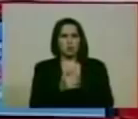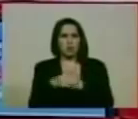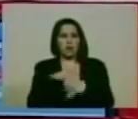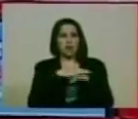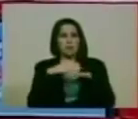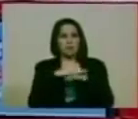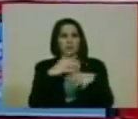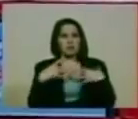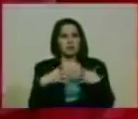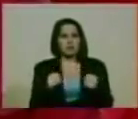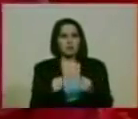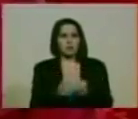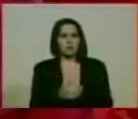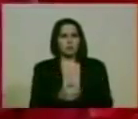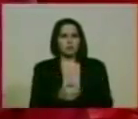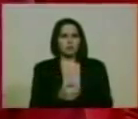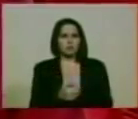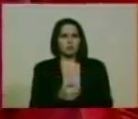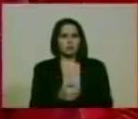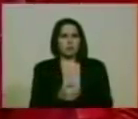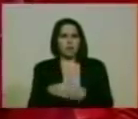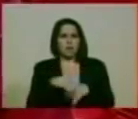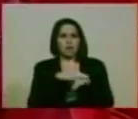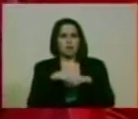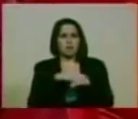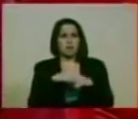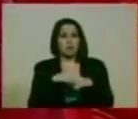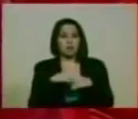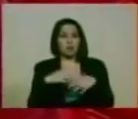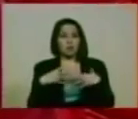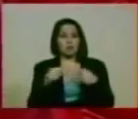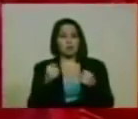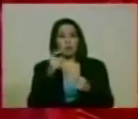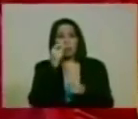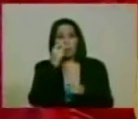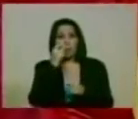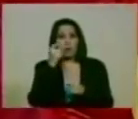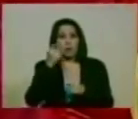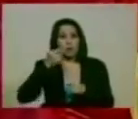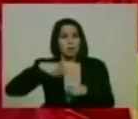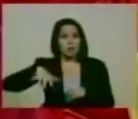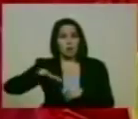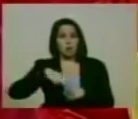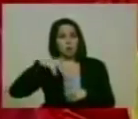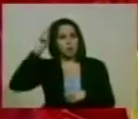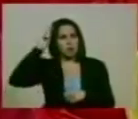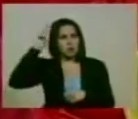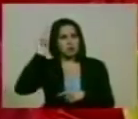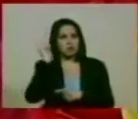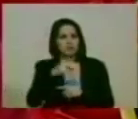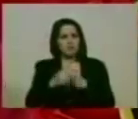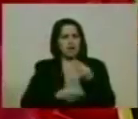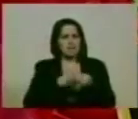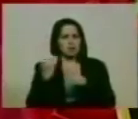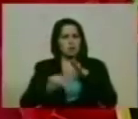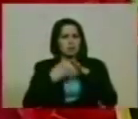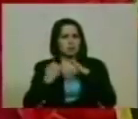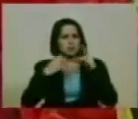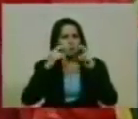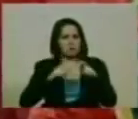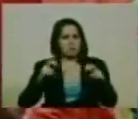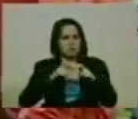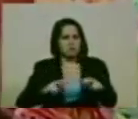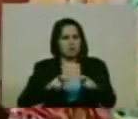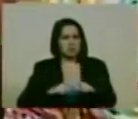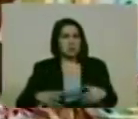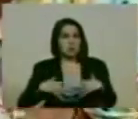Salud, al ministro de Salud, perdón, y a la ministra de Pueblos Indígenas. Un instituto de investigaciones para la